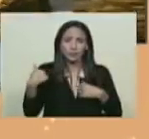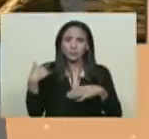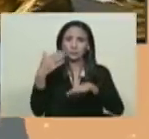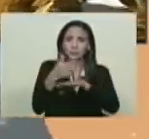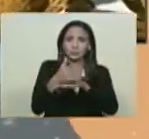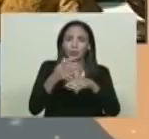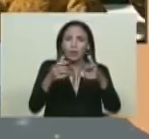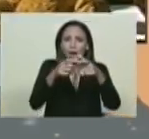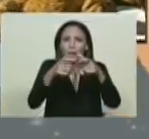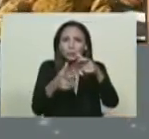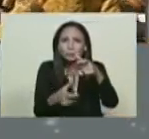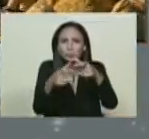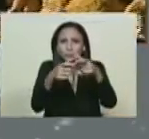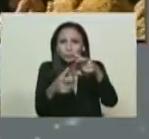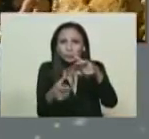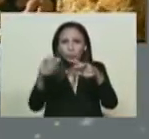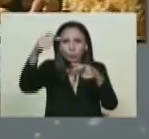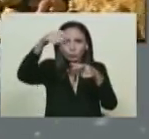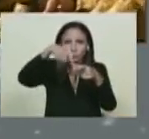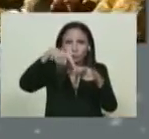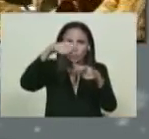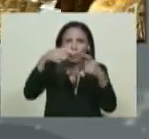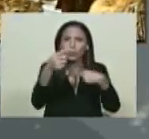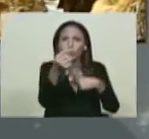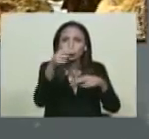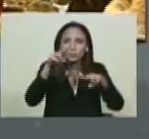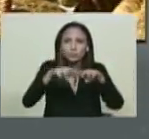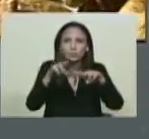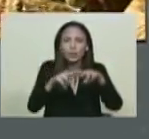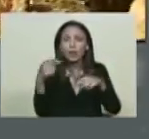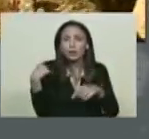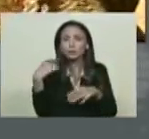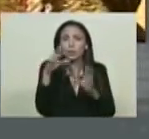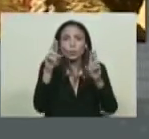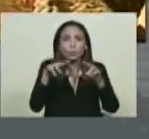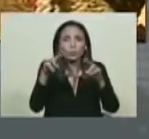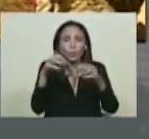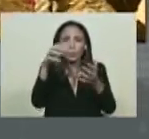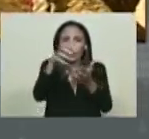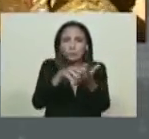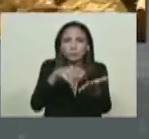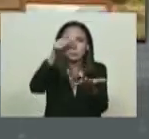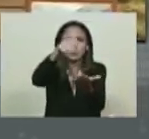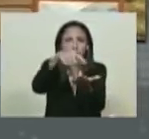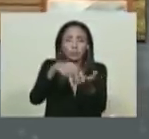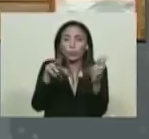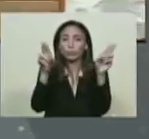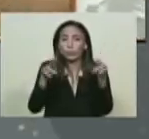El frasquito de compota con la caraotica. Eso es lo máximo que yo había sembrado en mi vida.